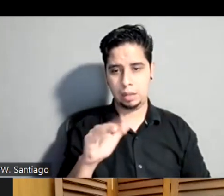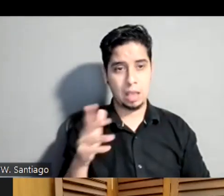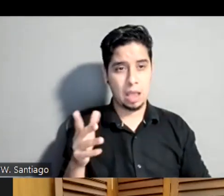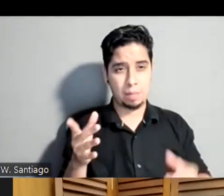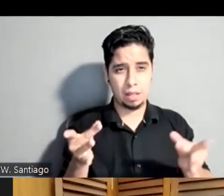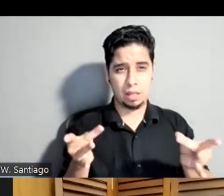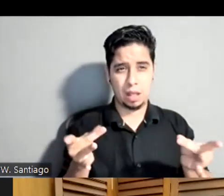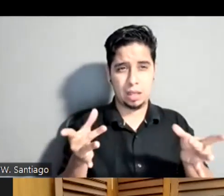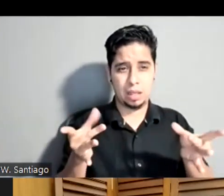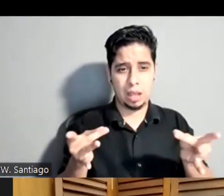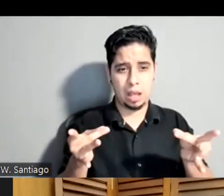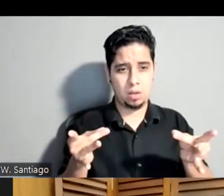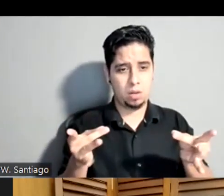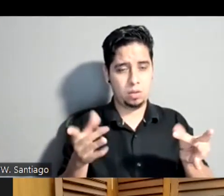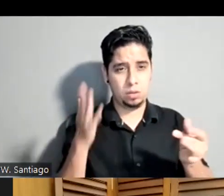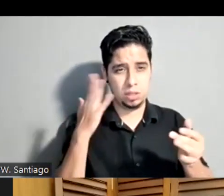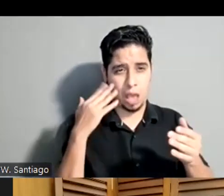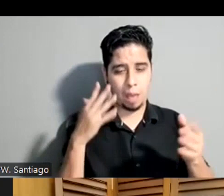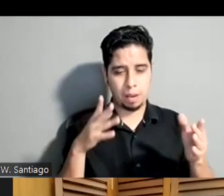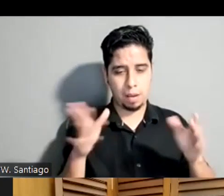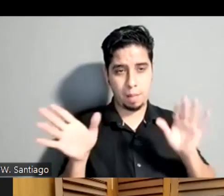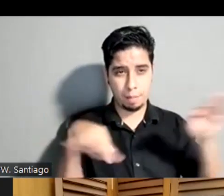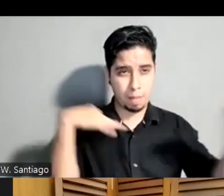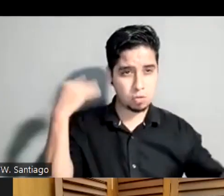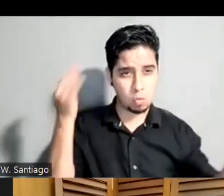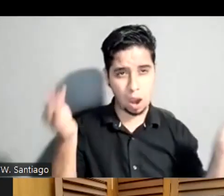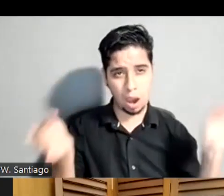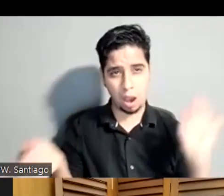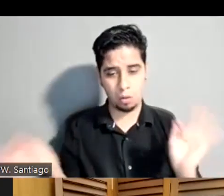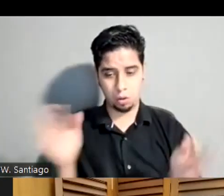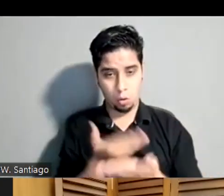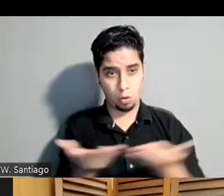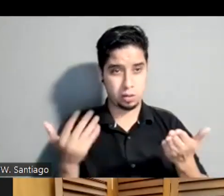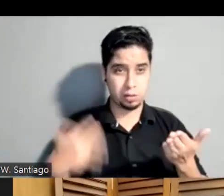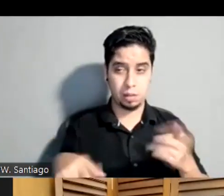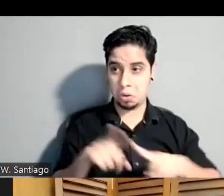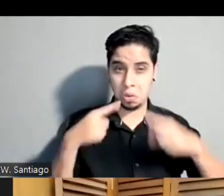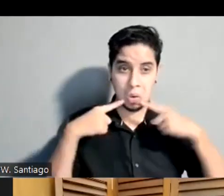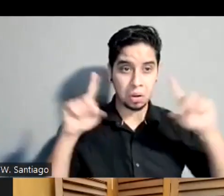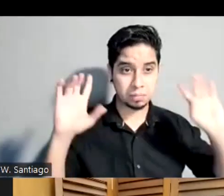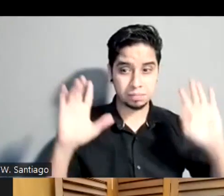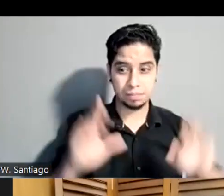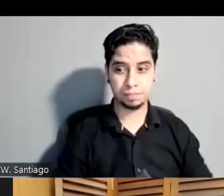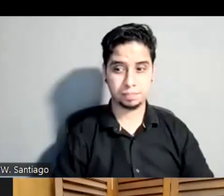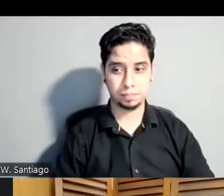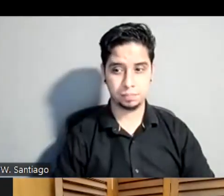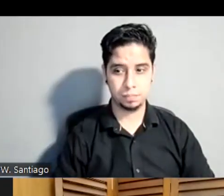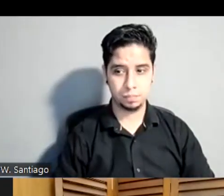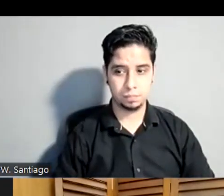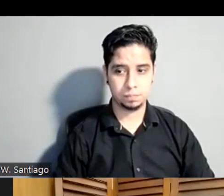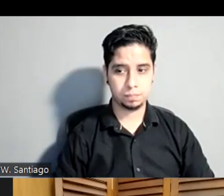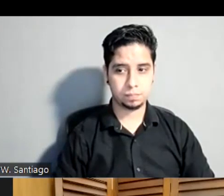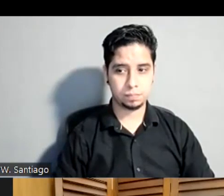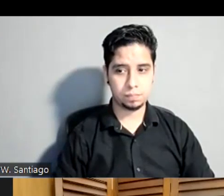exacto, con esta cosa de los pañuelos, Dios mío, señor. Ay, pero lo logré. Gracias a